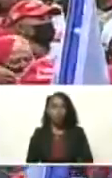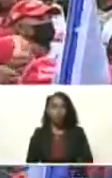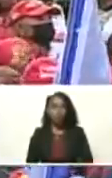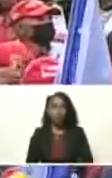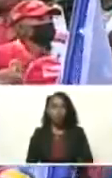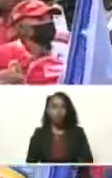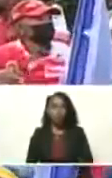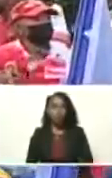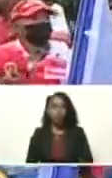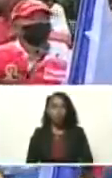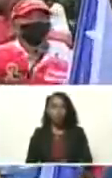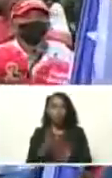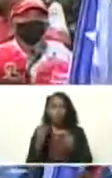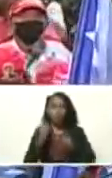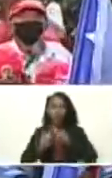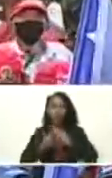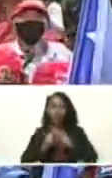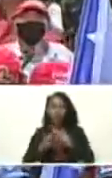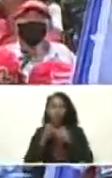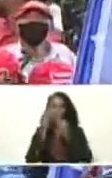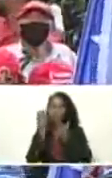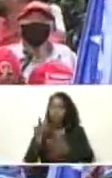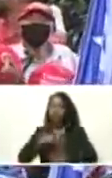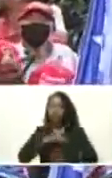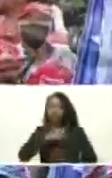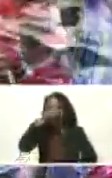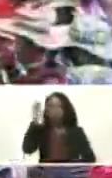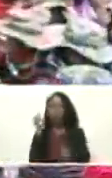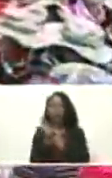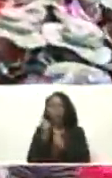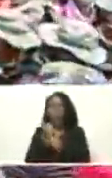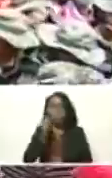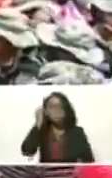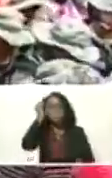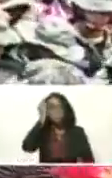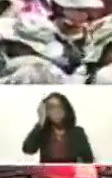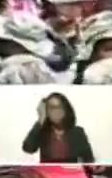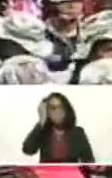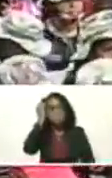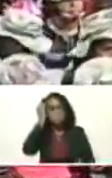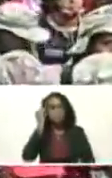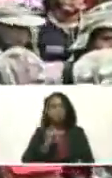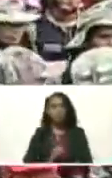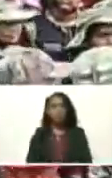Son muchas cosas buenas que estamos trabajando y pensando